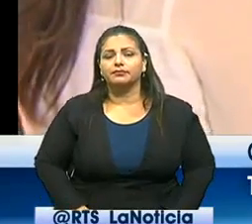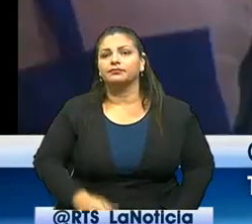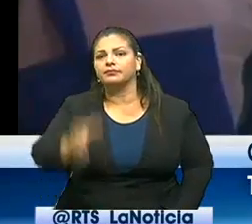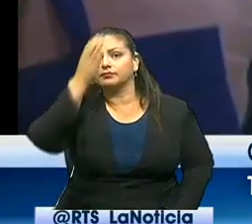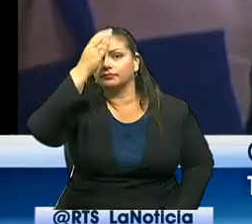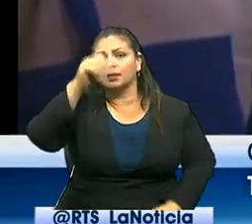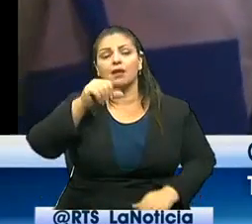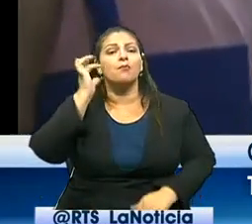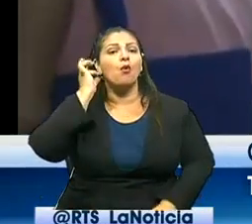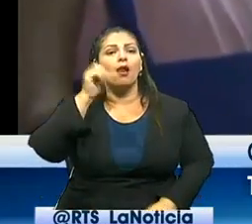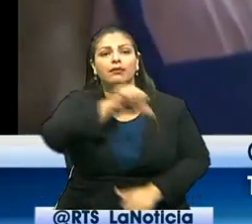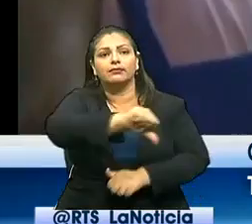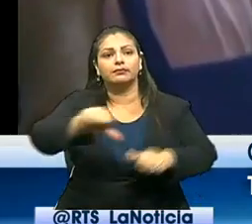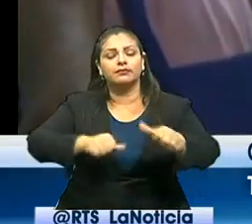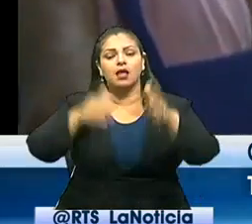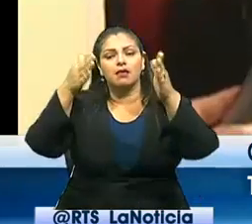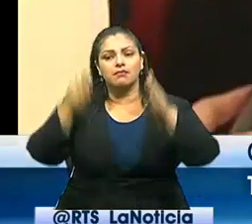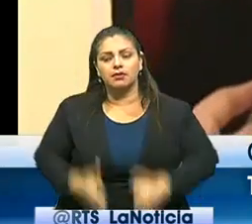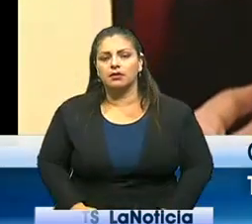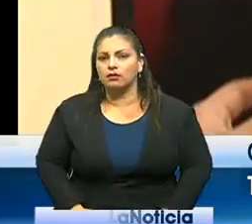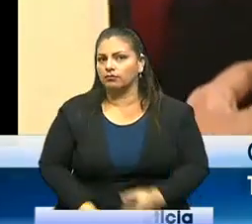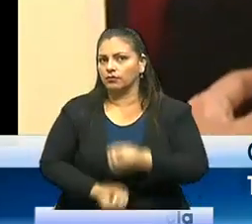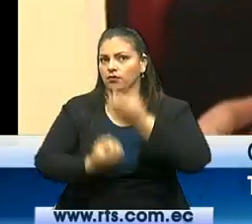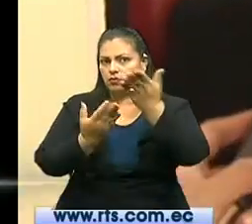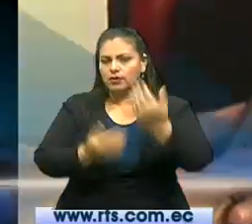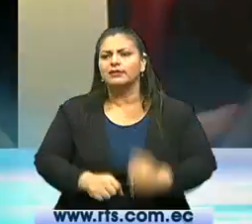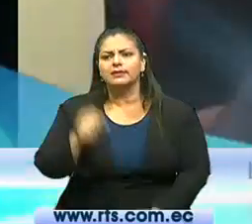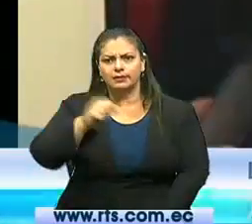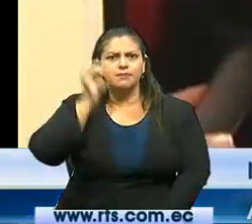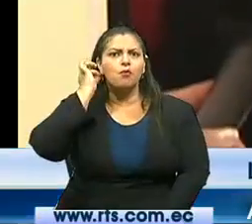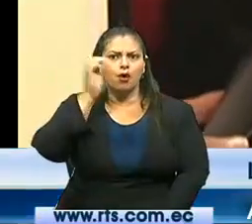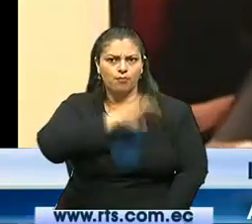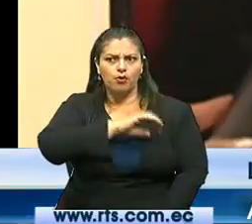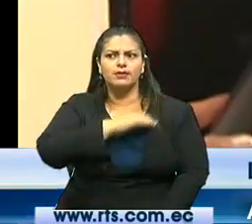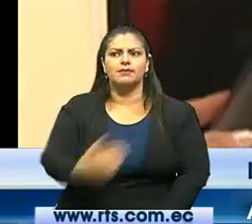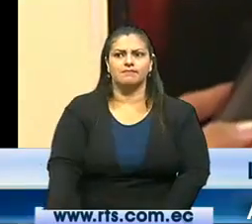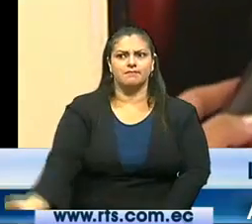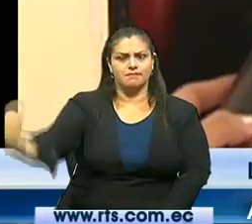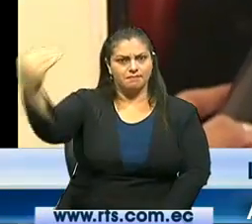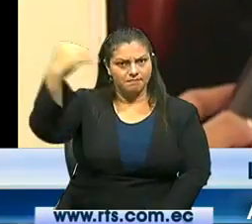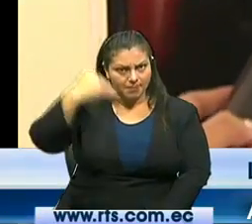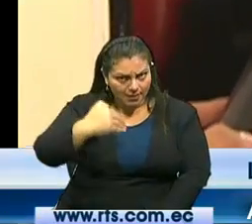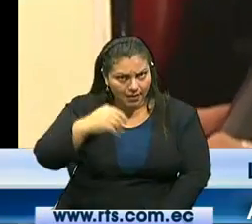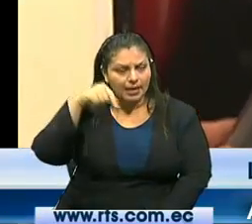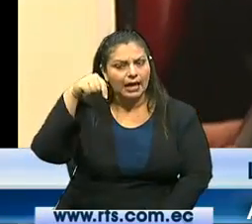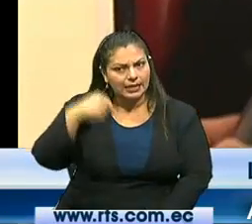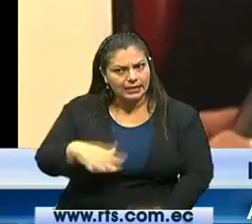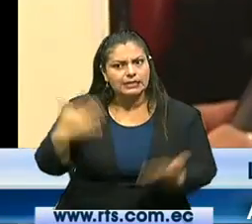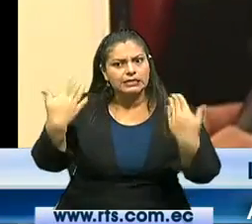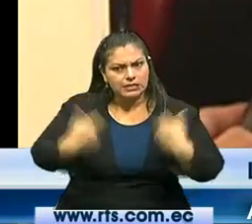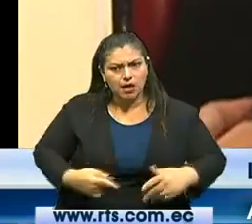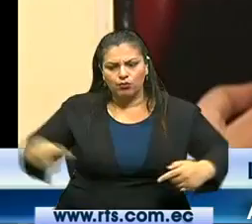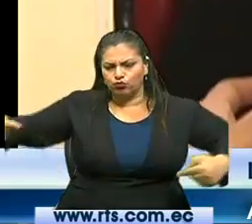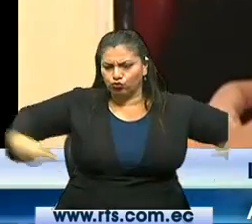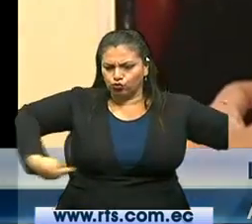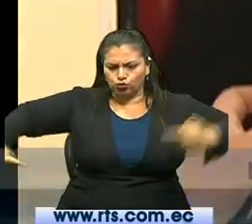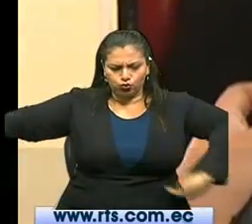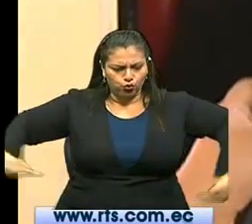Salud dio su versión de lo ocurrido. La paciente vino a hospitalizarse, operarse y salió en buenas condiciones, todo. Se fue a